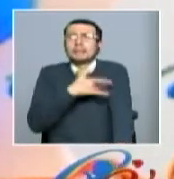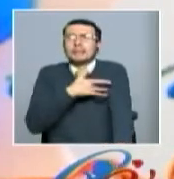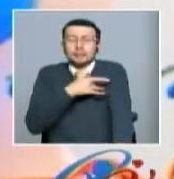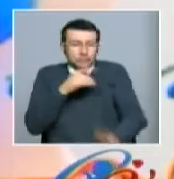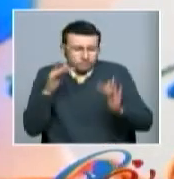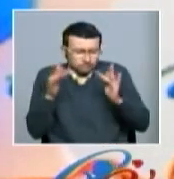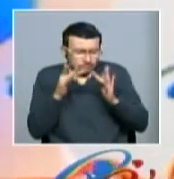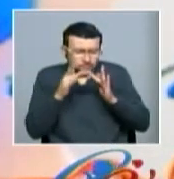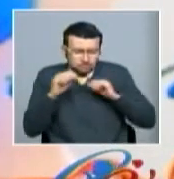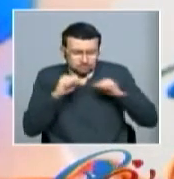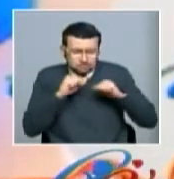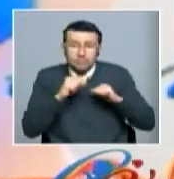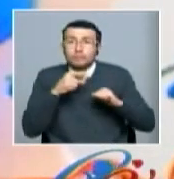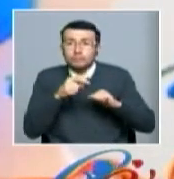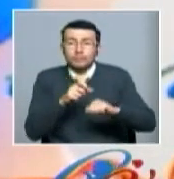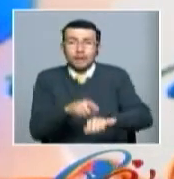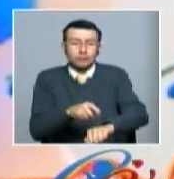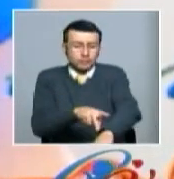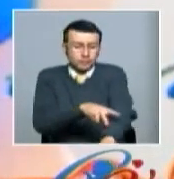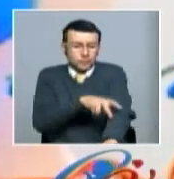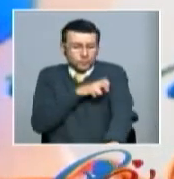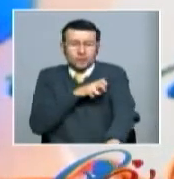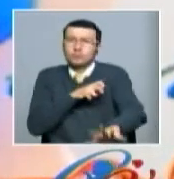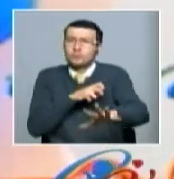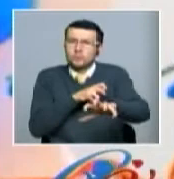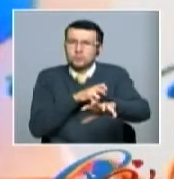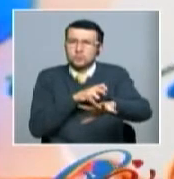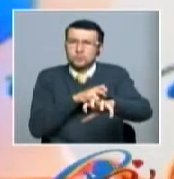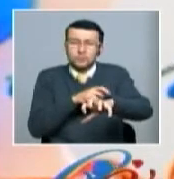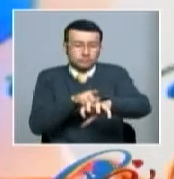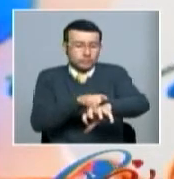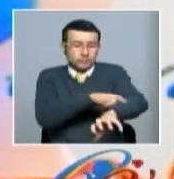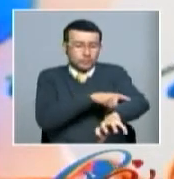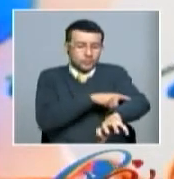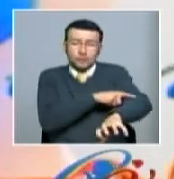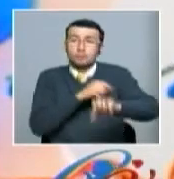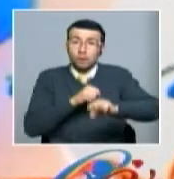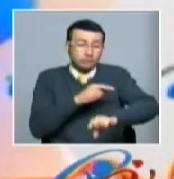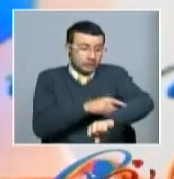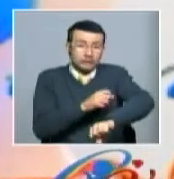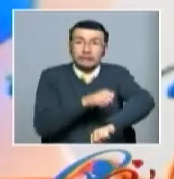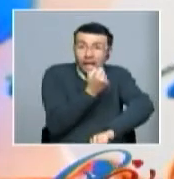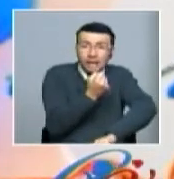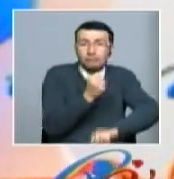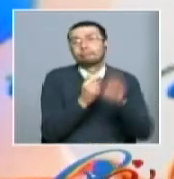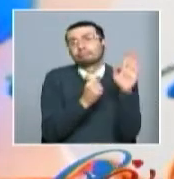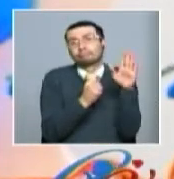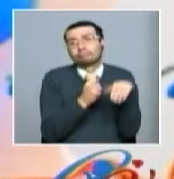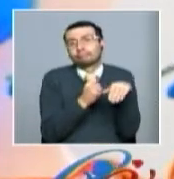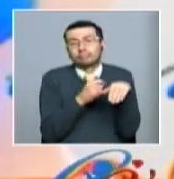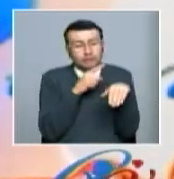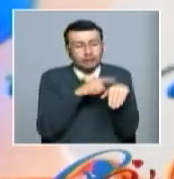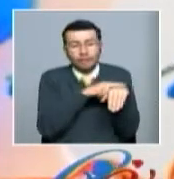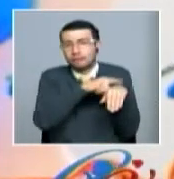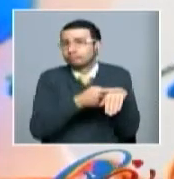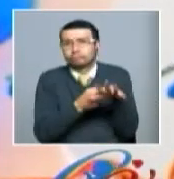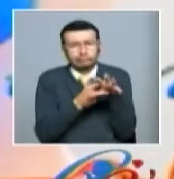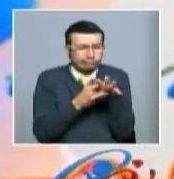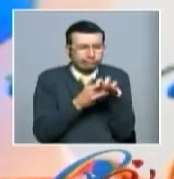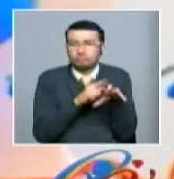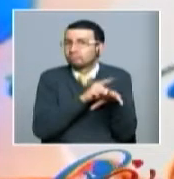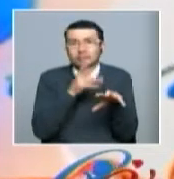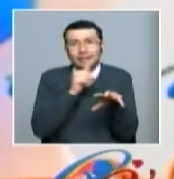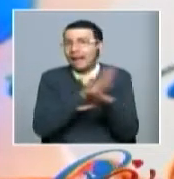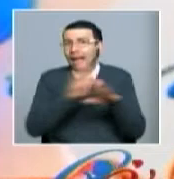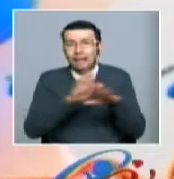fibra motora en el antebrazo inerva todos los músculos de la región posterior. Si se lesiona, entonces queda la mano caída. Porque en las